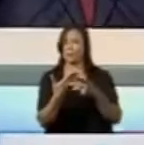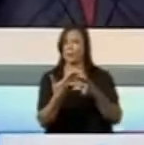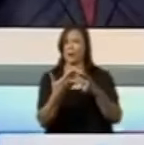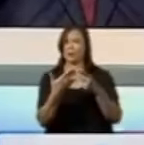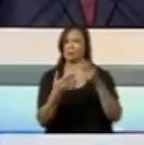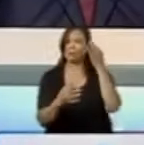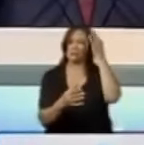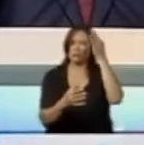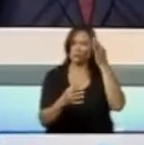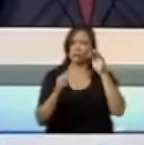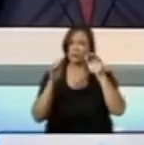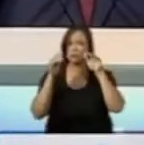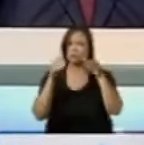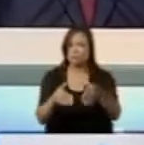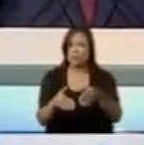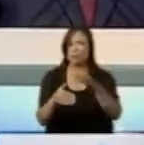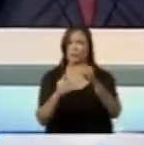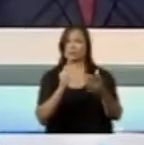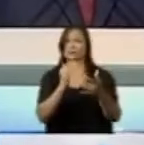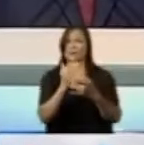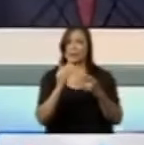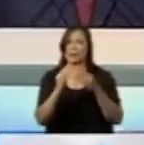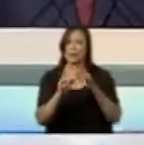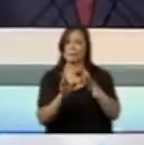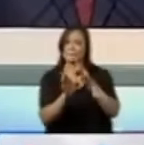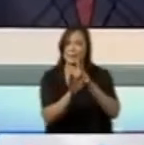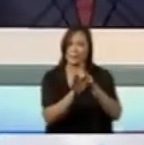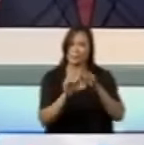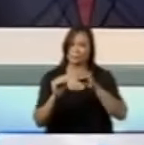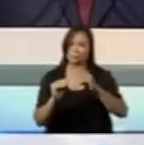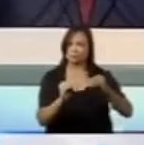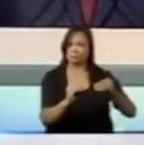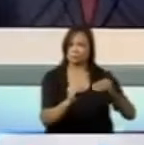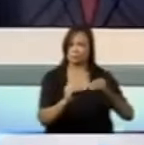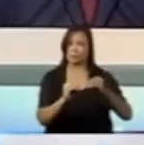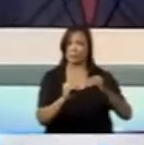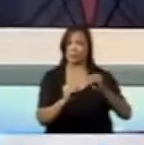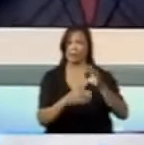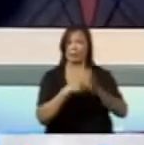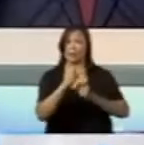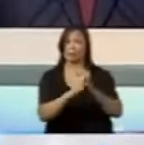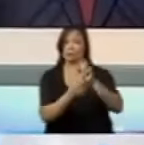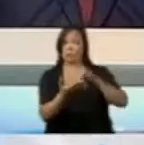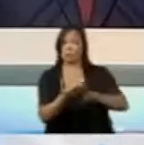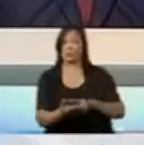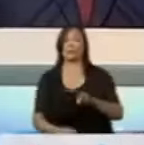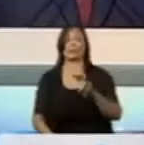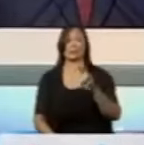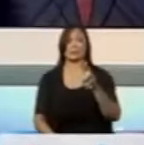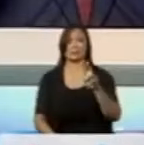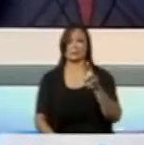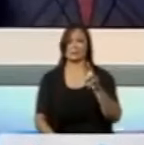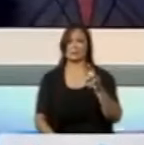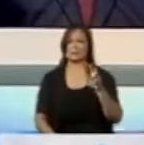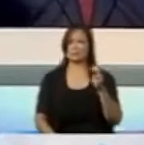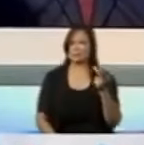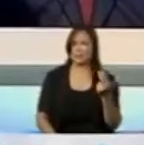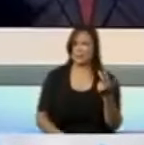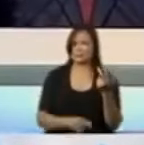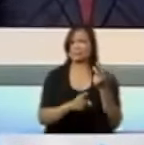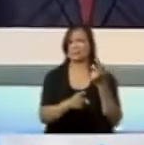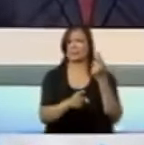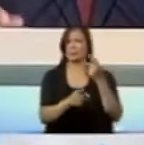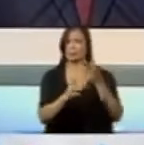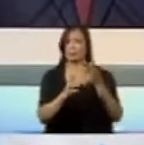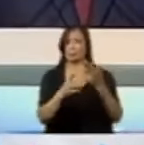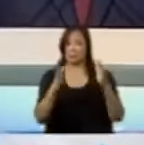una filosofía educativa, no habían técnicas pedagógicas para ser aplicadas. En el año 2013, estando ya fuera del gobierno, entré en contacto con